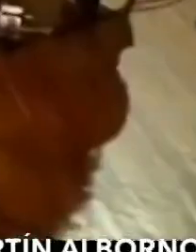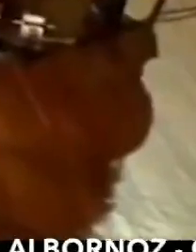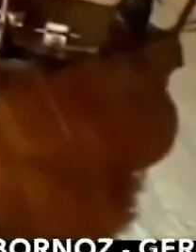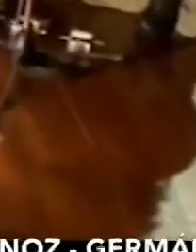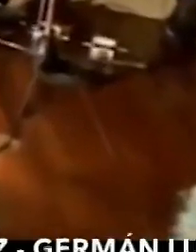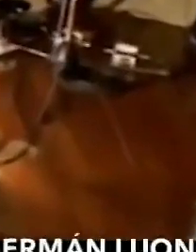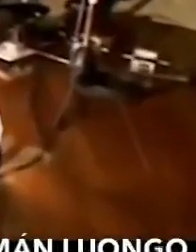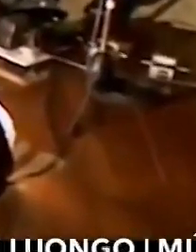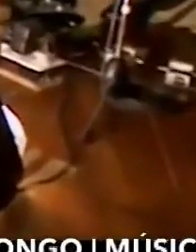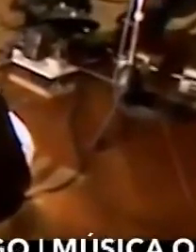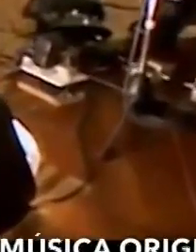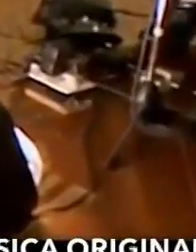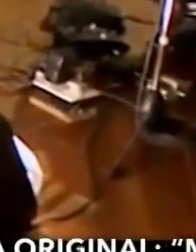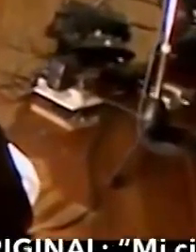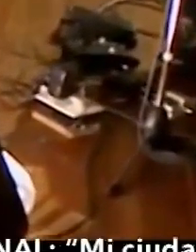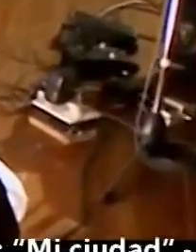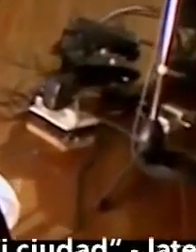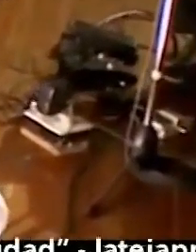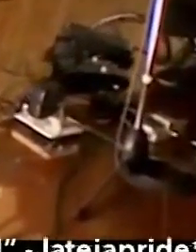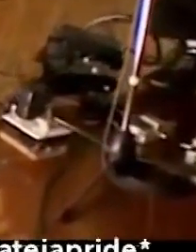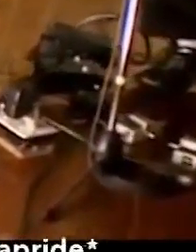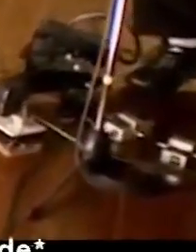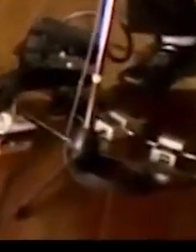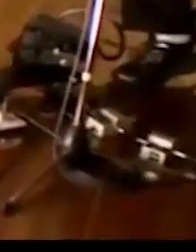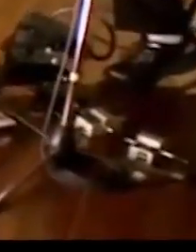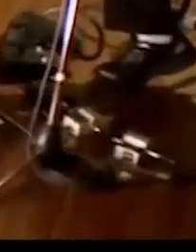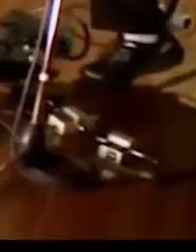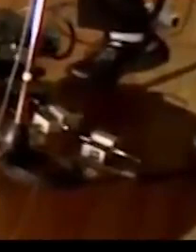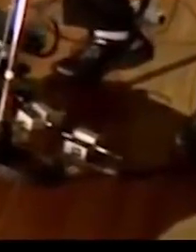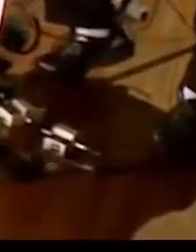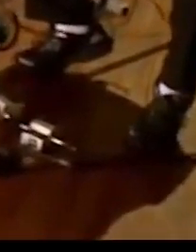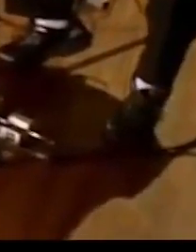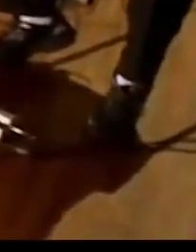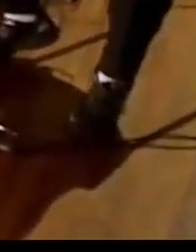Y si quieres, puedes tú donar la vida